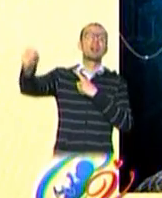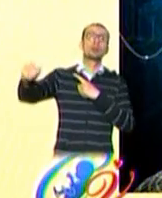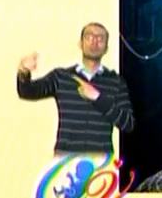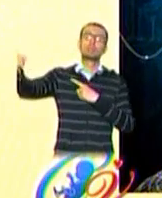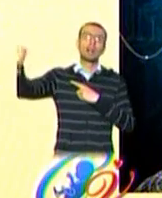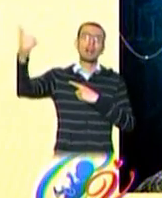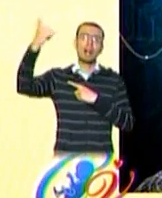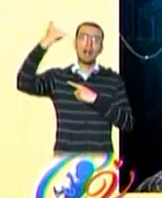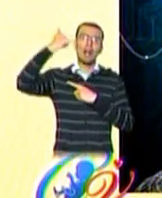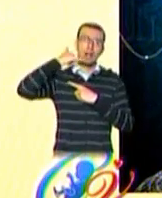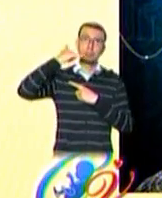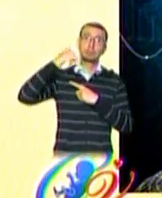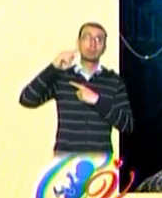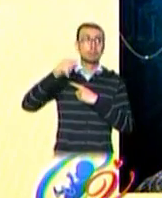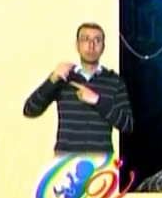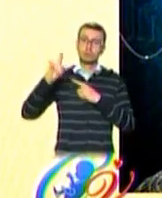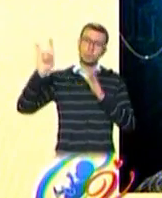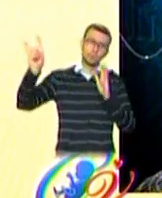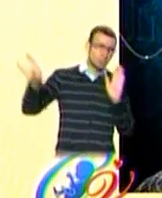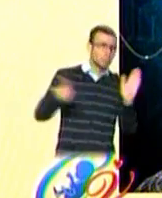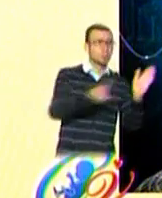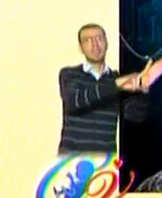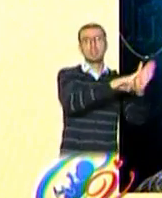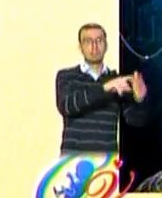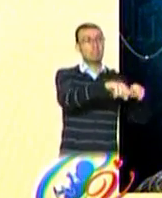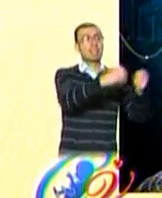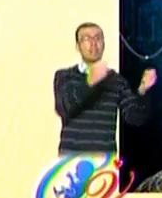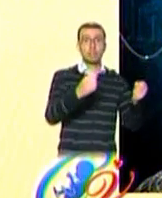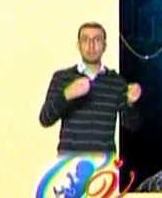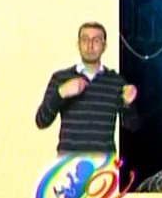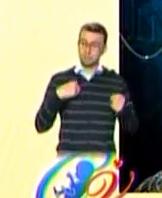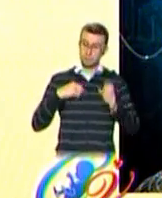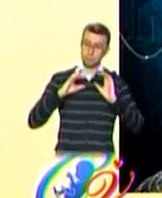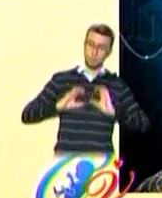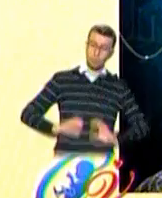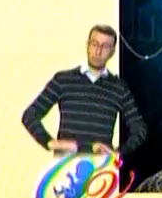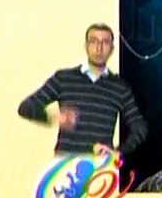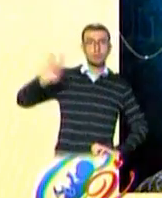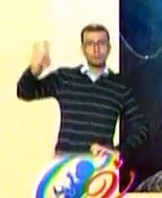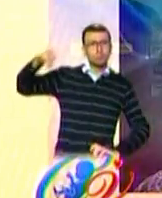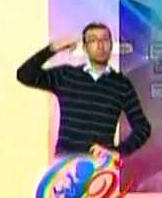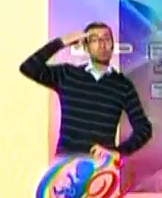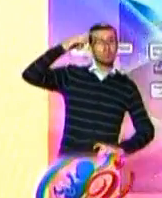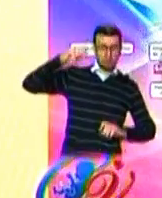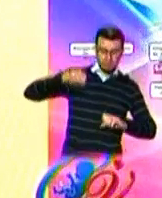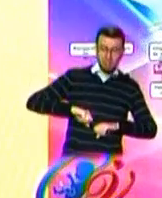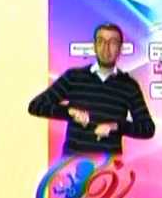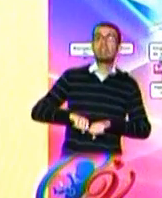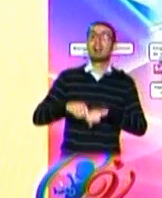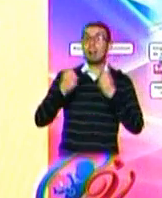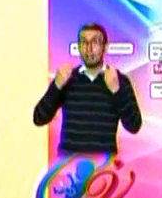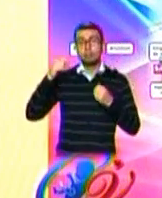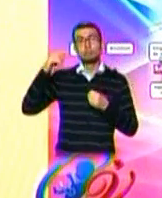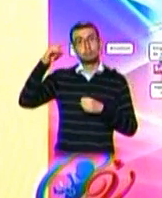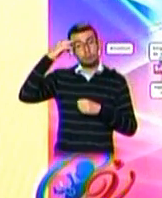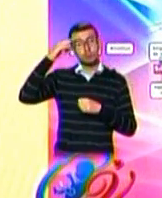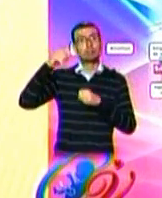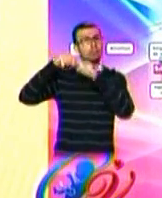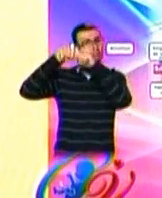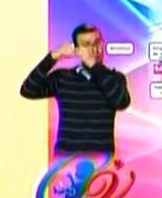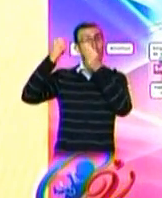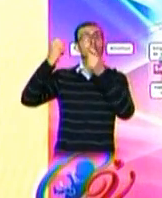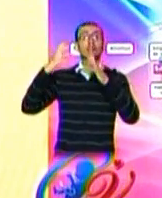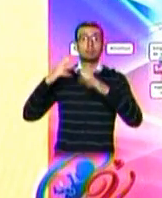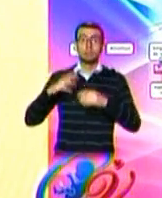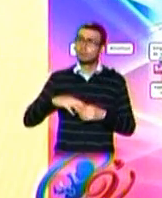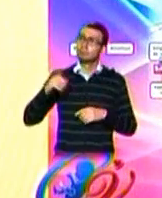pueden... ¿Qué hace una onda en esta agüita que se llama cerebro? Entonces, nosotros tenemos